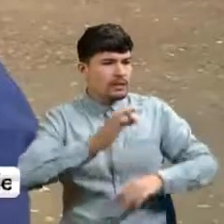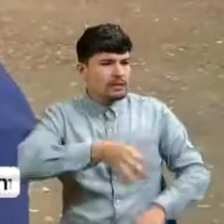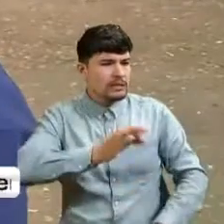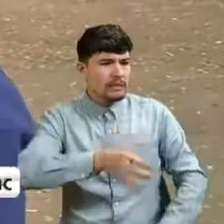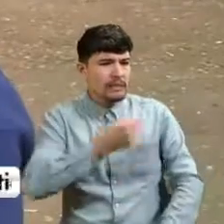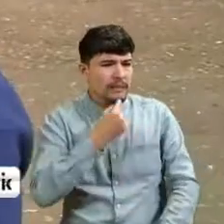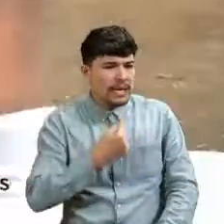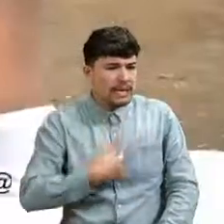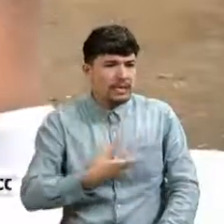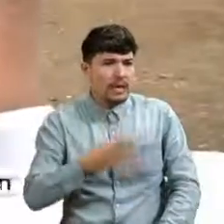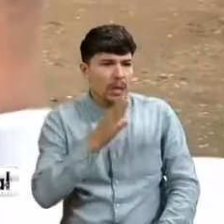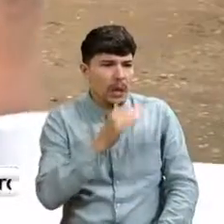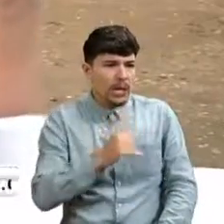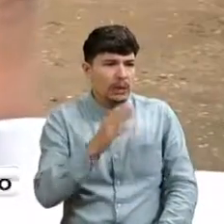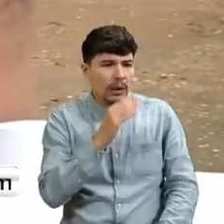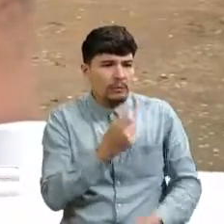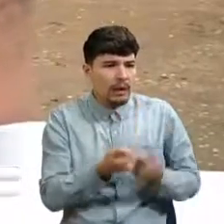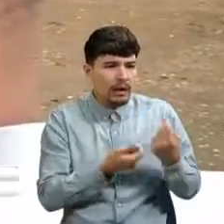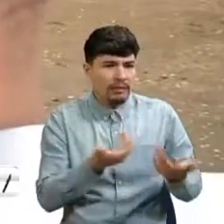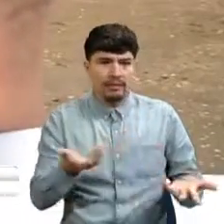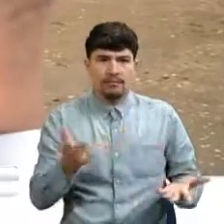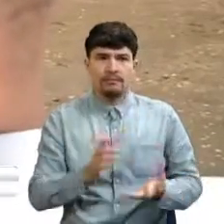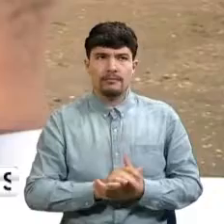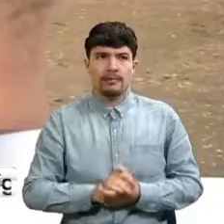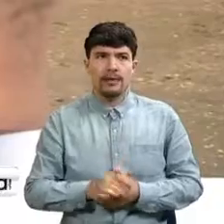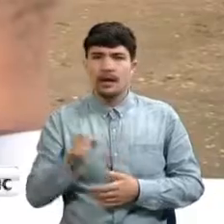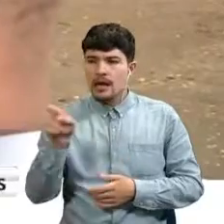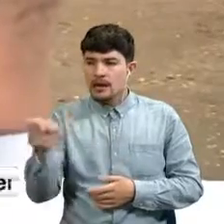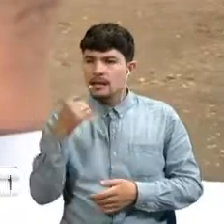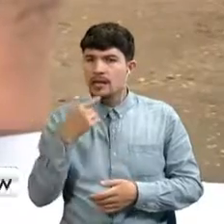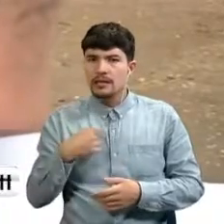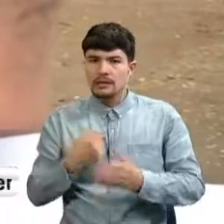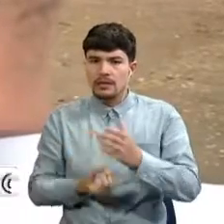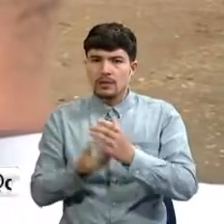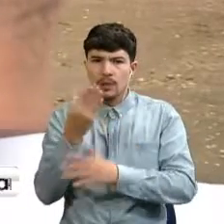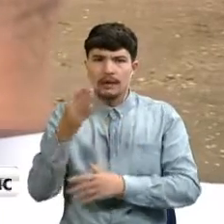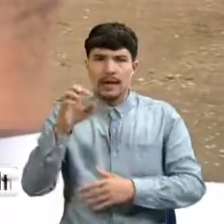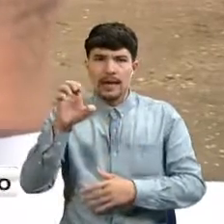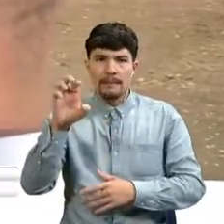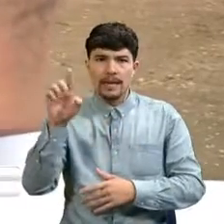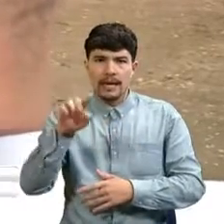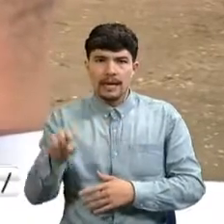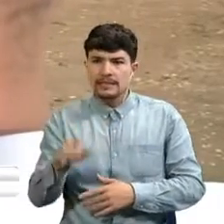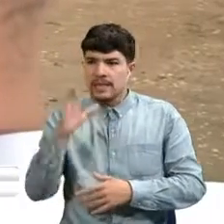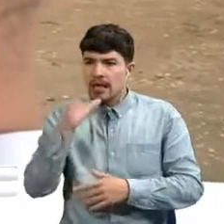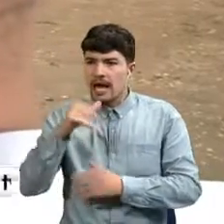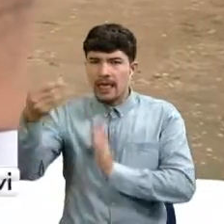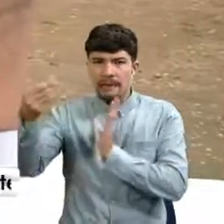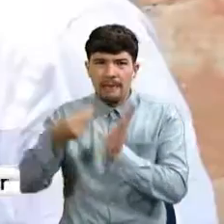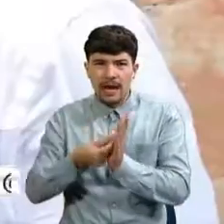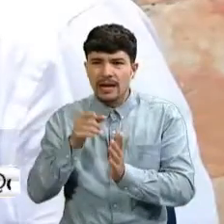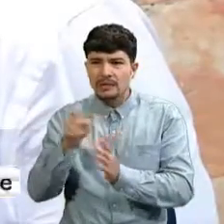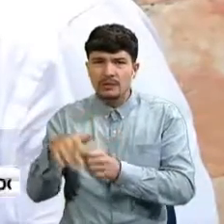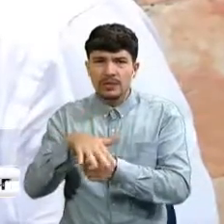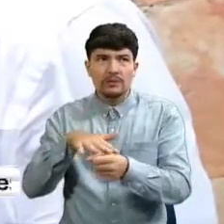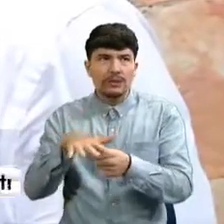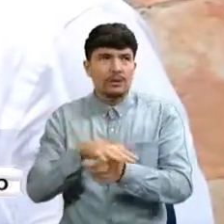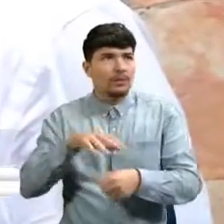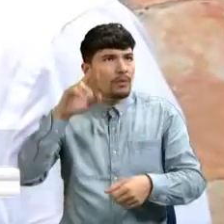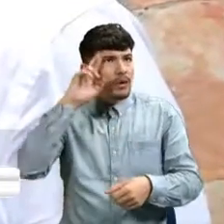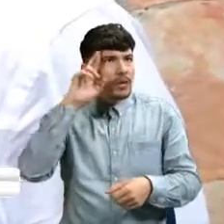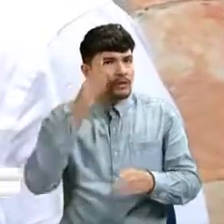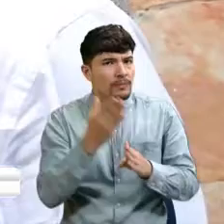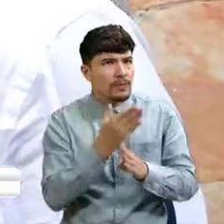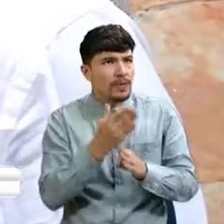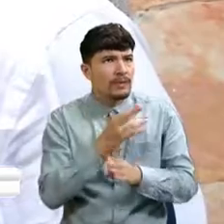que puedes que no hay ellos nos dicen que de la 9 ps que no les pagan y todas esas cuestiones ante esta problemática